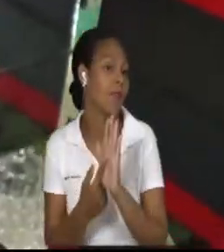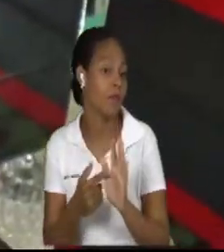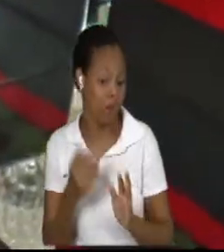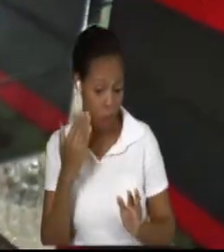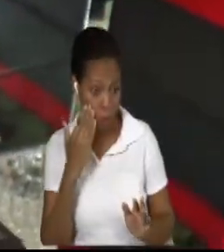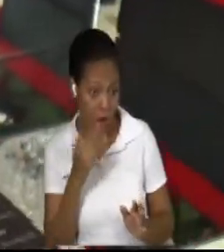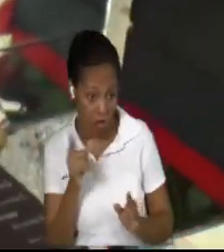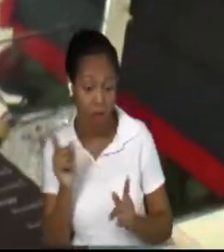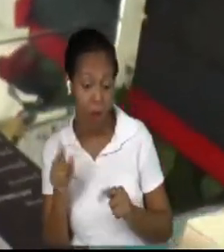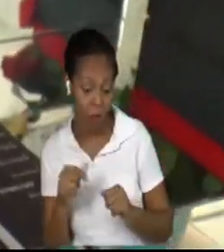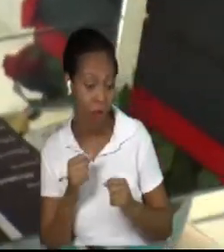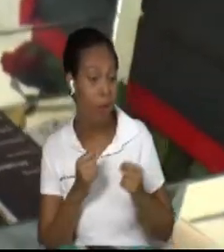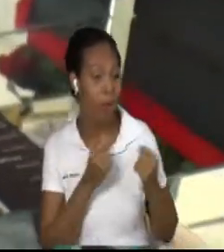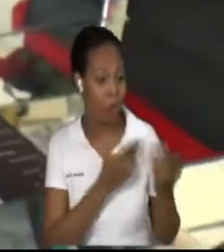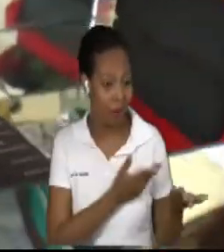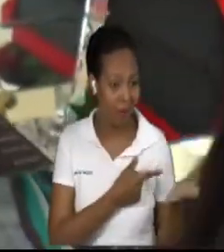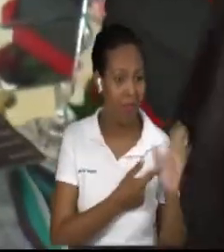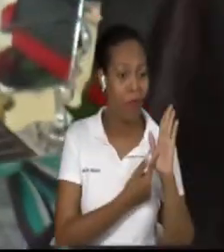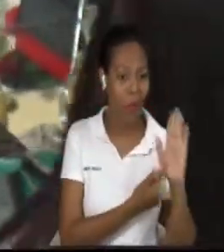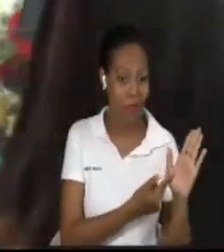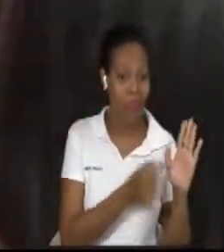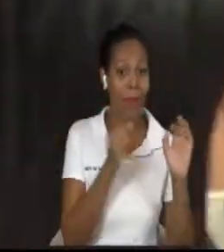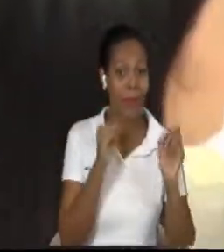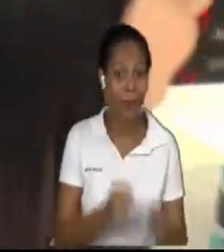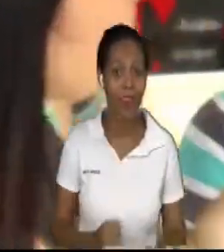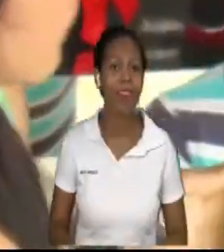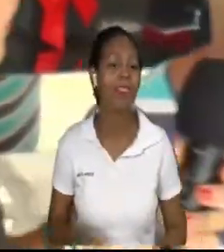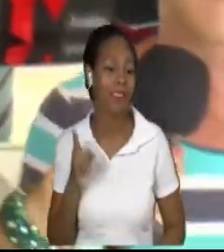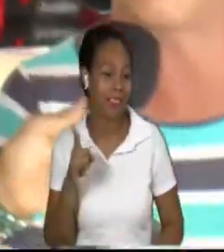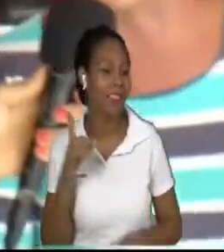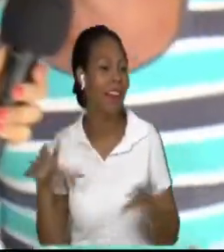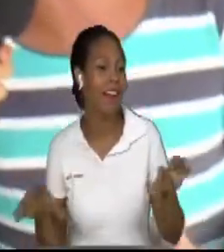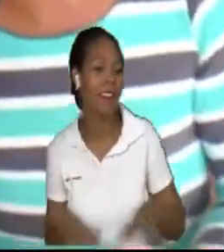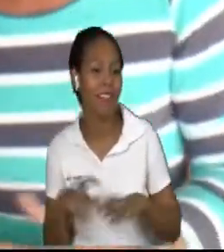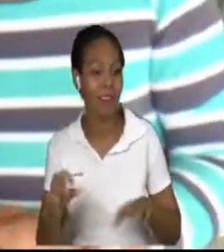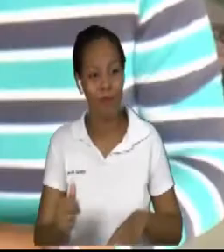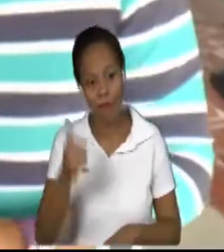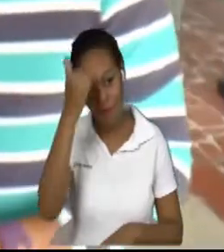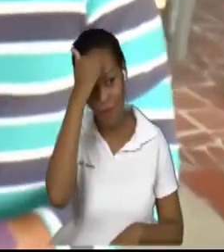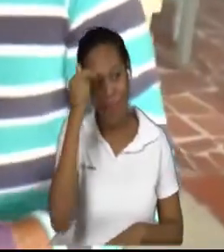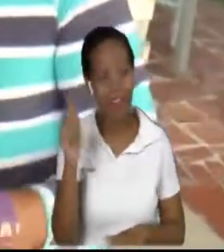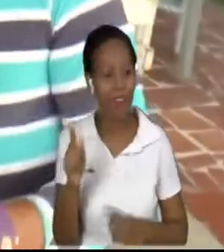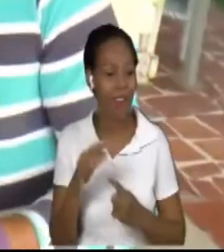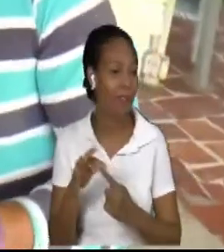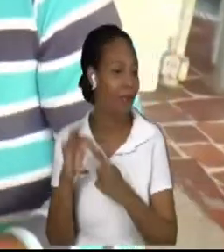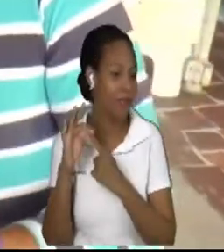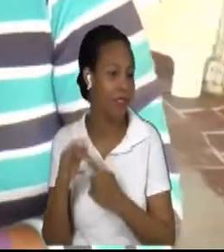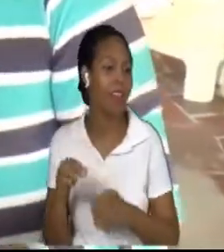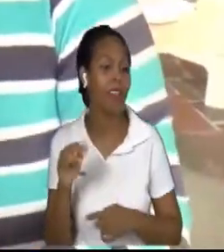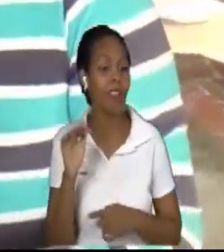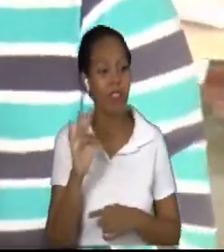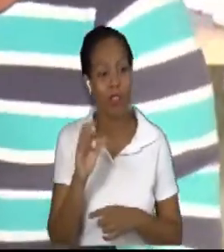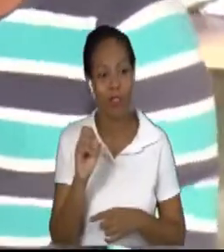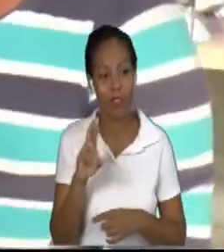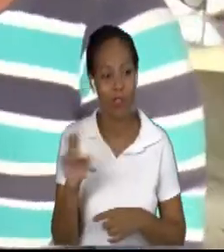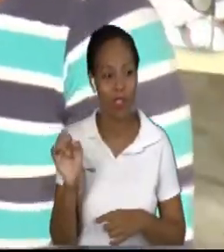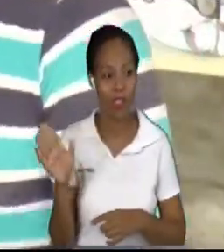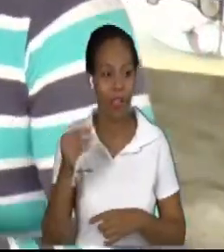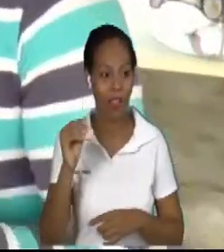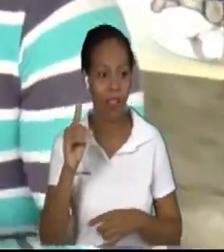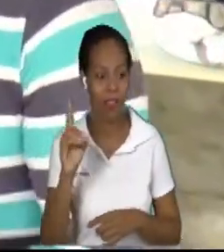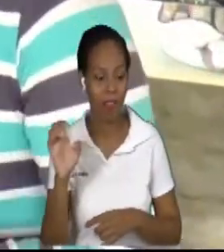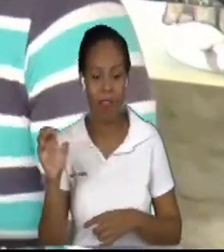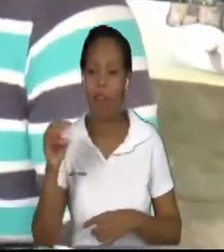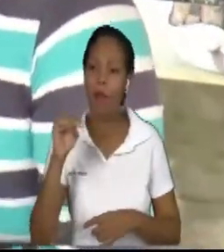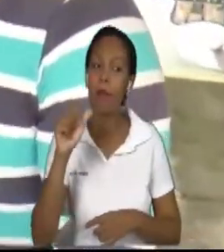mujeres son pioneras hoy en día, y esa fue una de las funciones primordiales de la Torre de Mavit, que la mujer también tomara la iniciativa